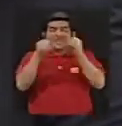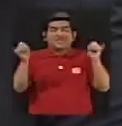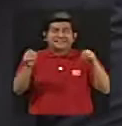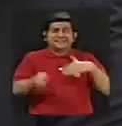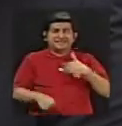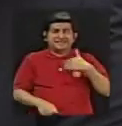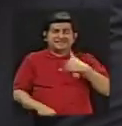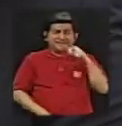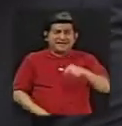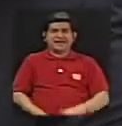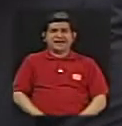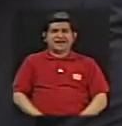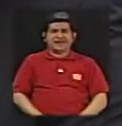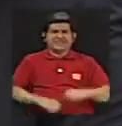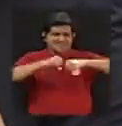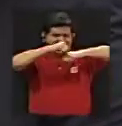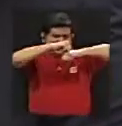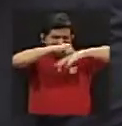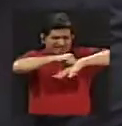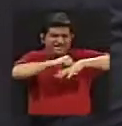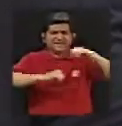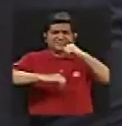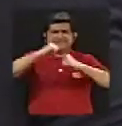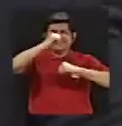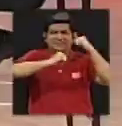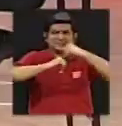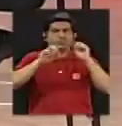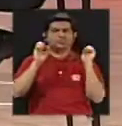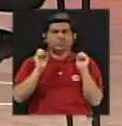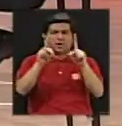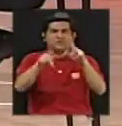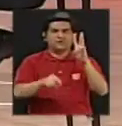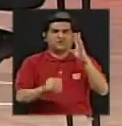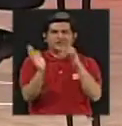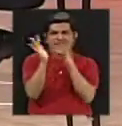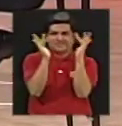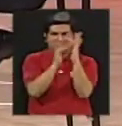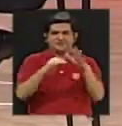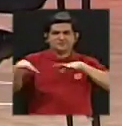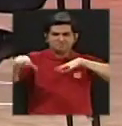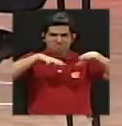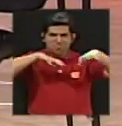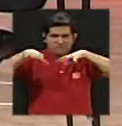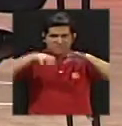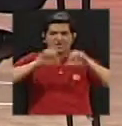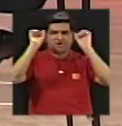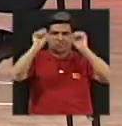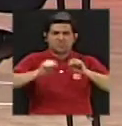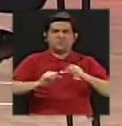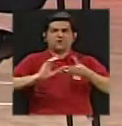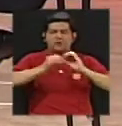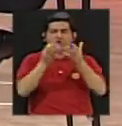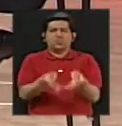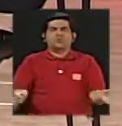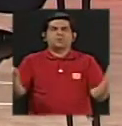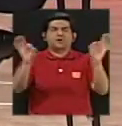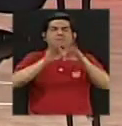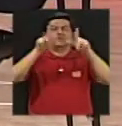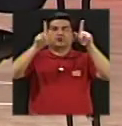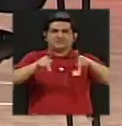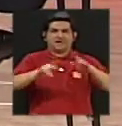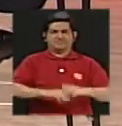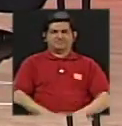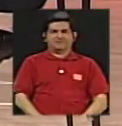arraigo y esa estructura de base que le permita el 6 de abril movilizar una cantidad importante de